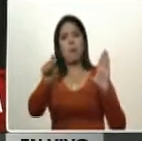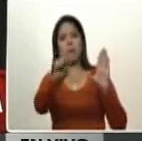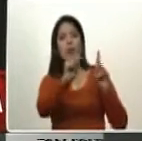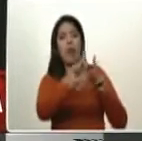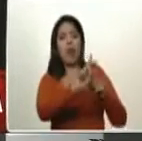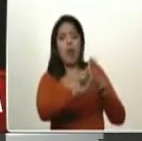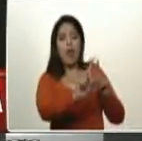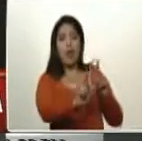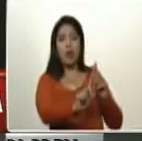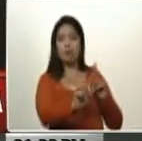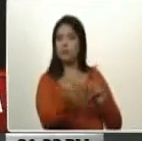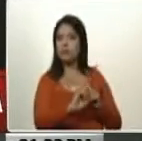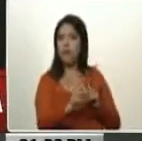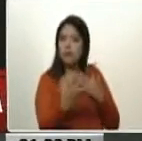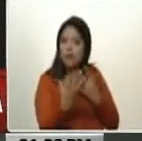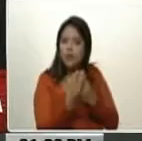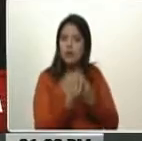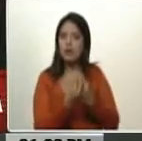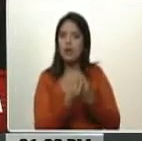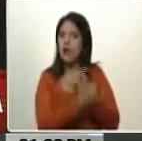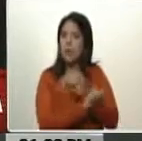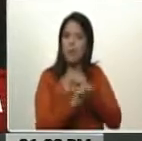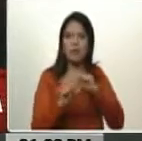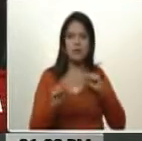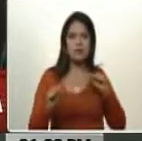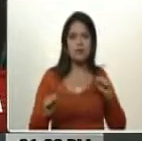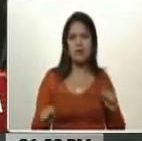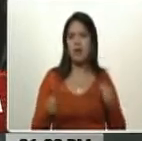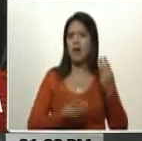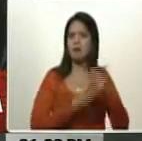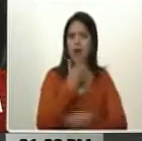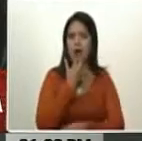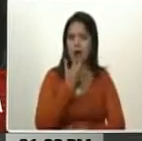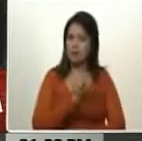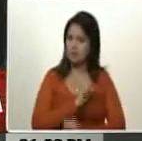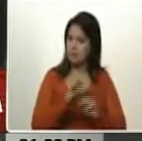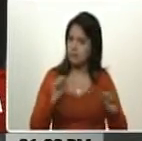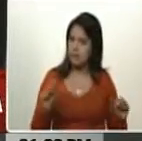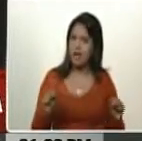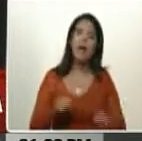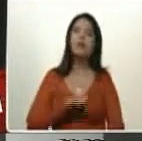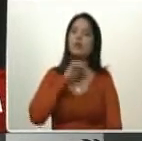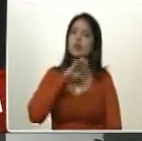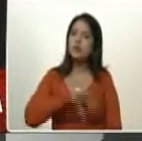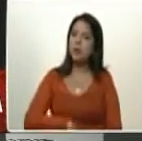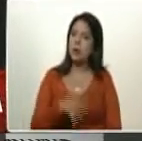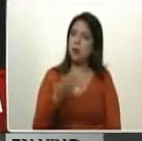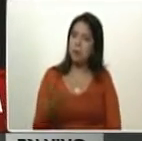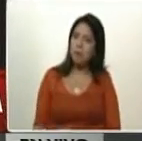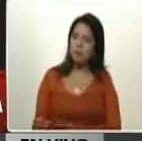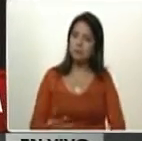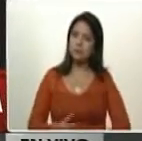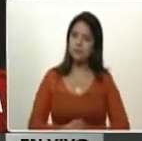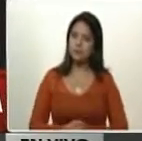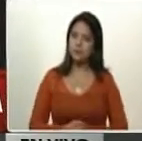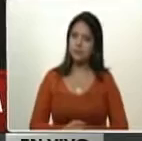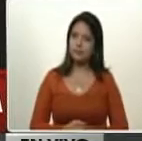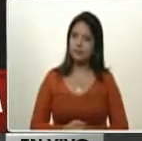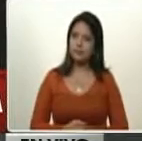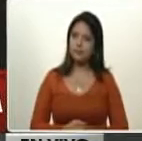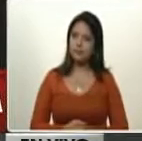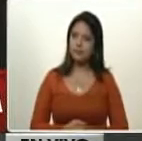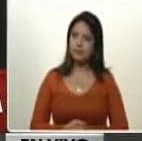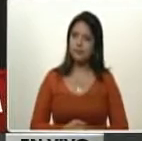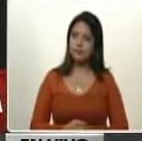aislados e imposibilitados de hacer algo, una historia donde